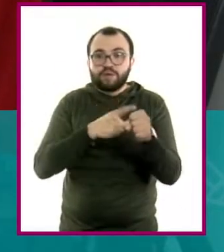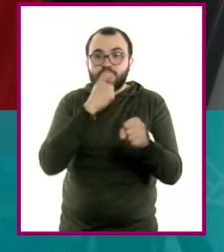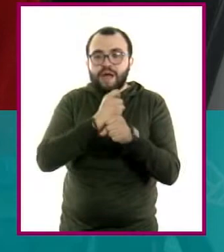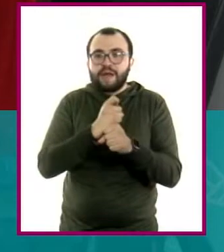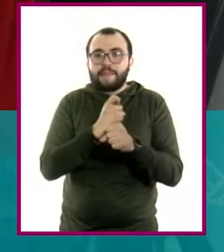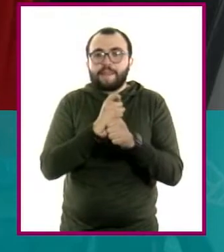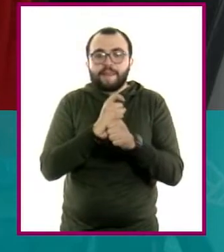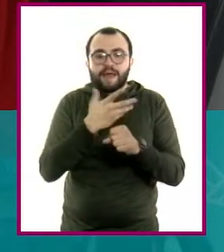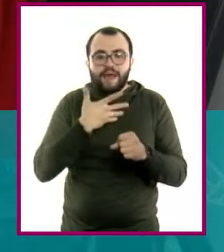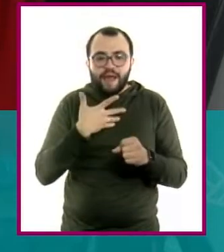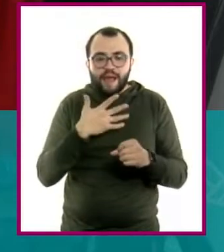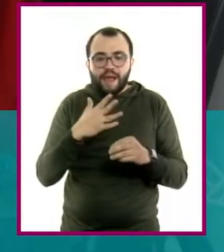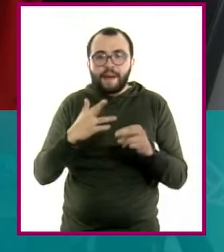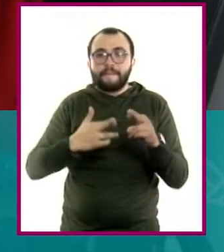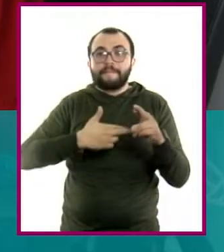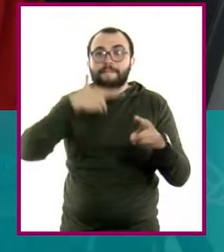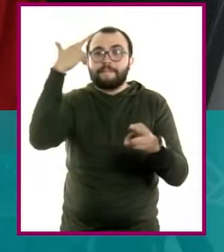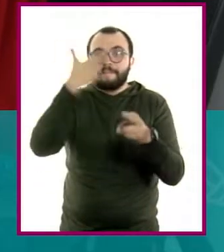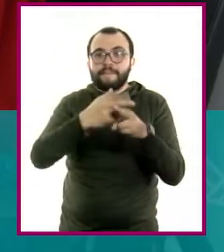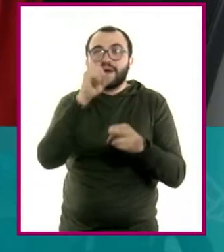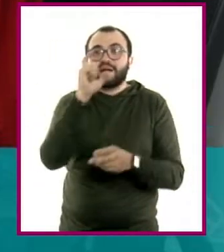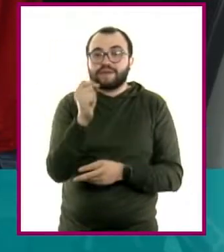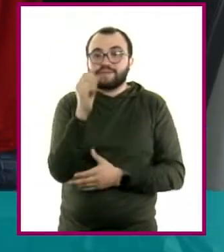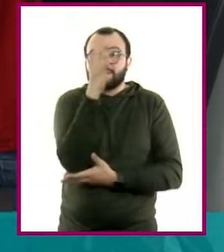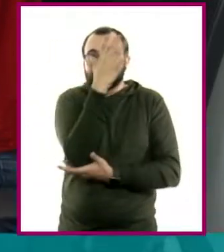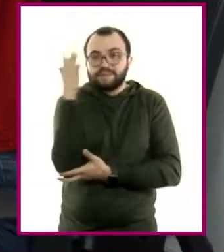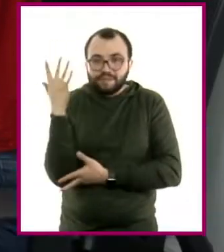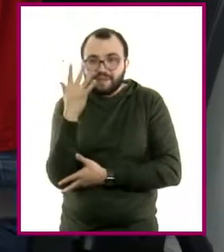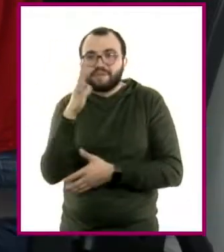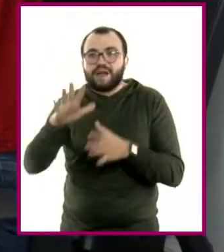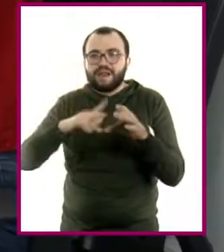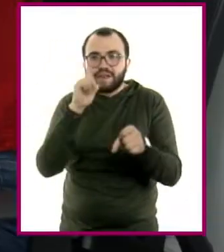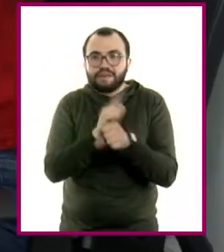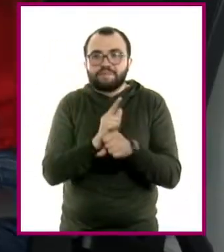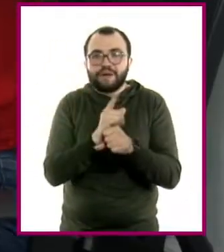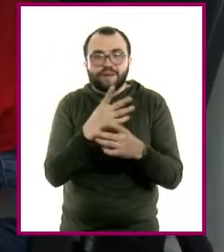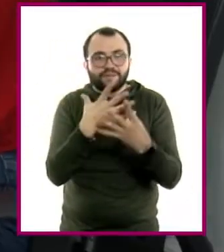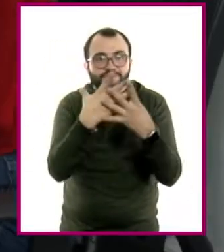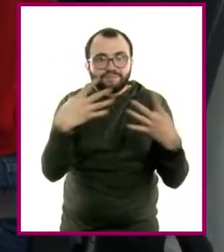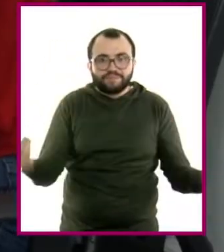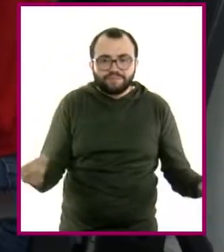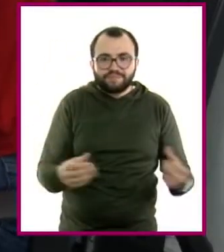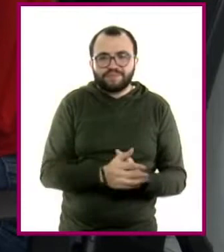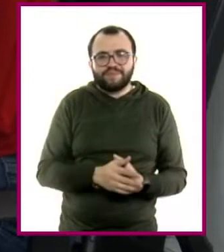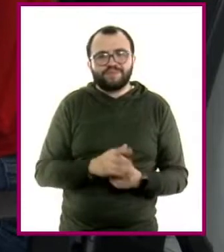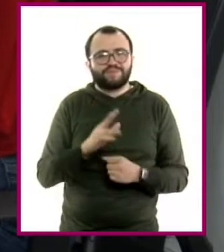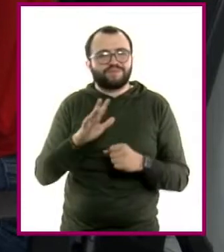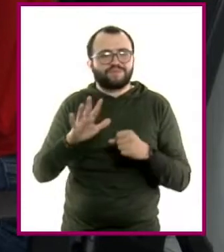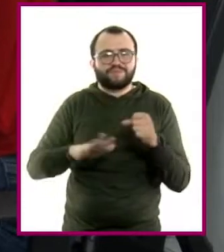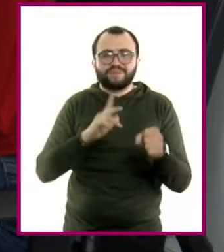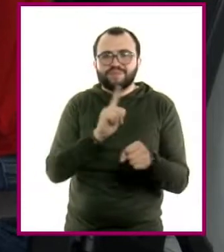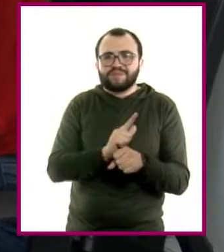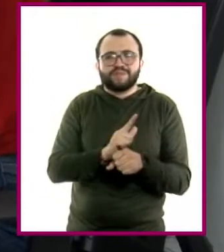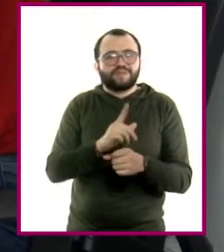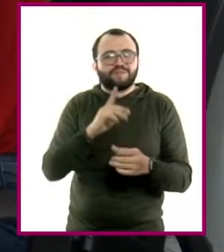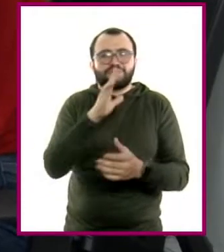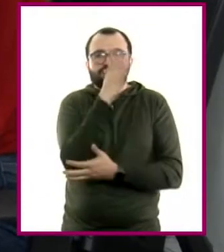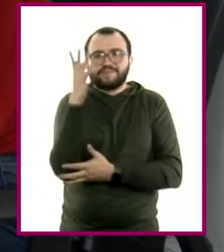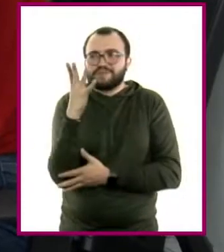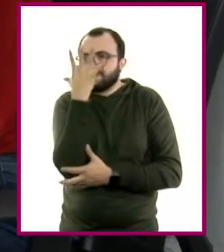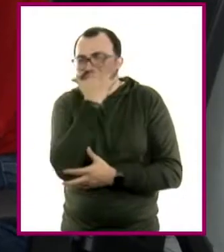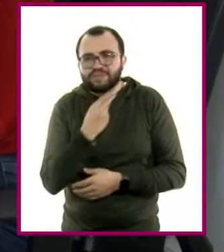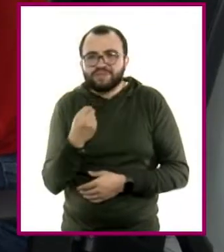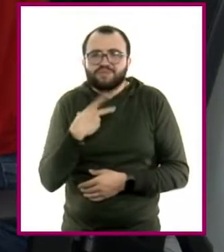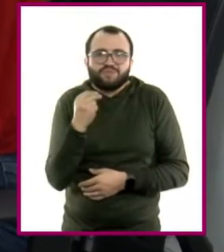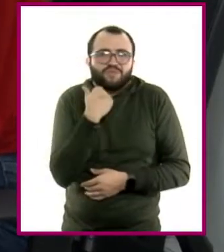número de plantas y animales en peligro de extinción. La naturaleza es muy bonita. No me gustaría que las especies de plantas o animales se extinguieran por